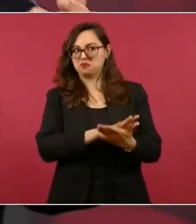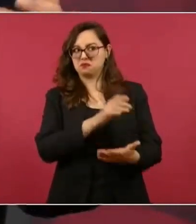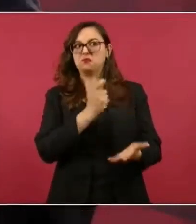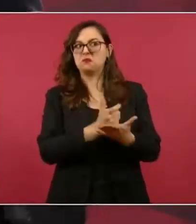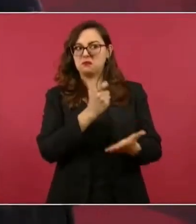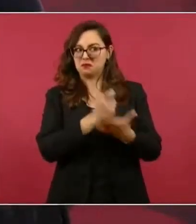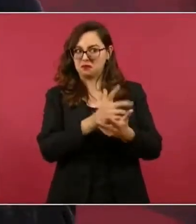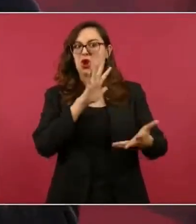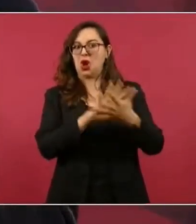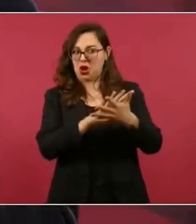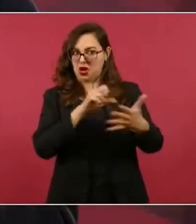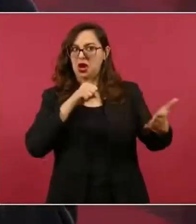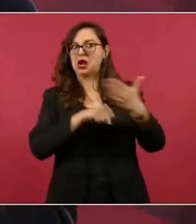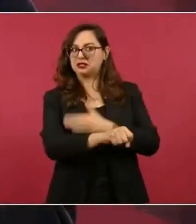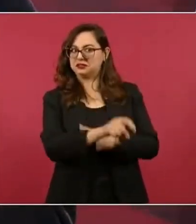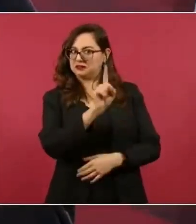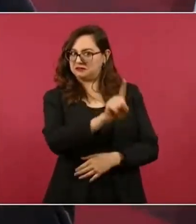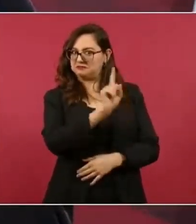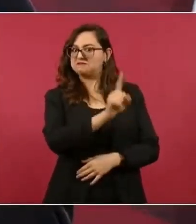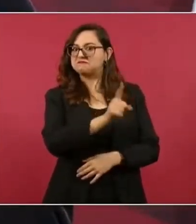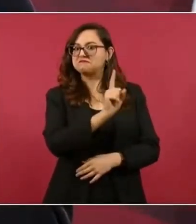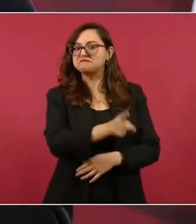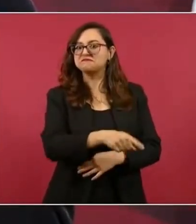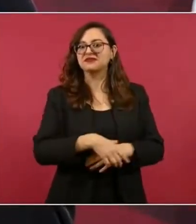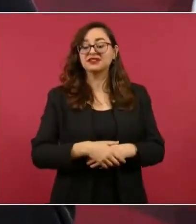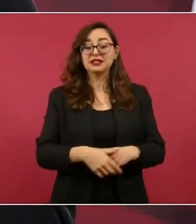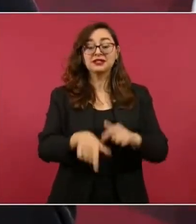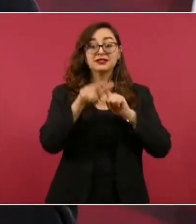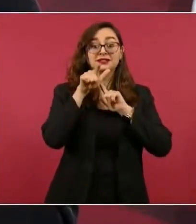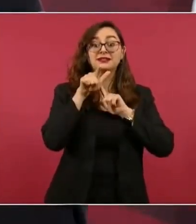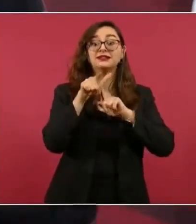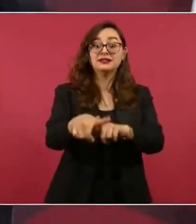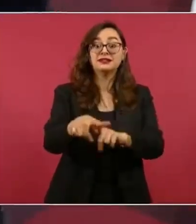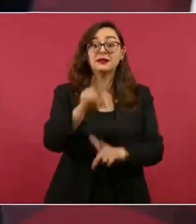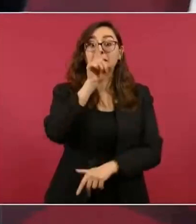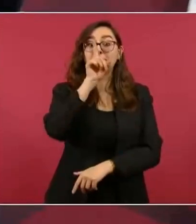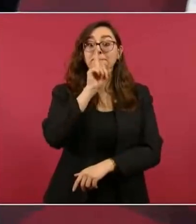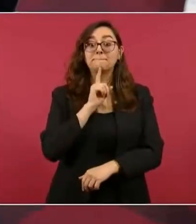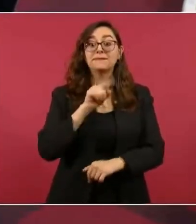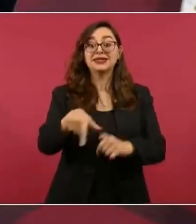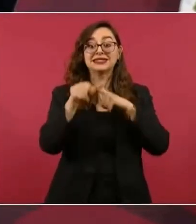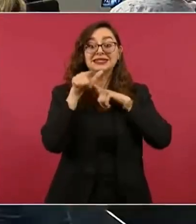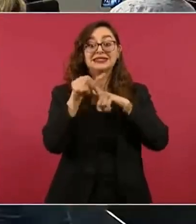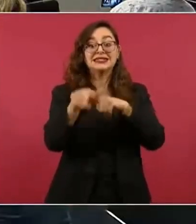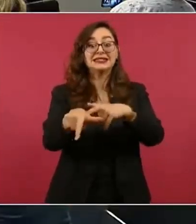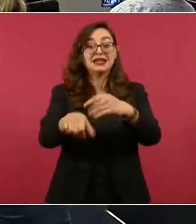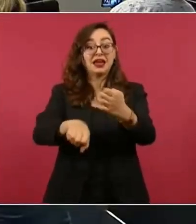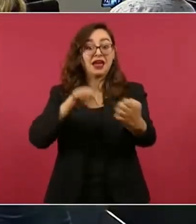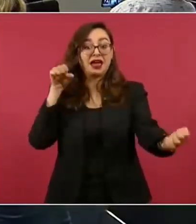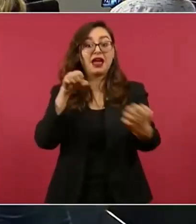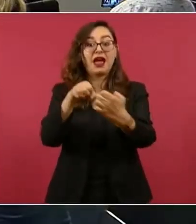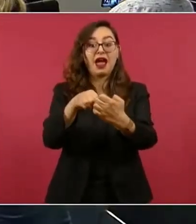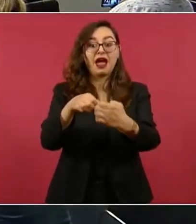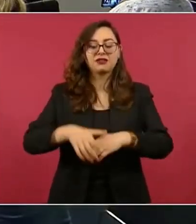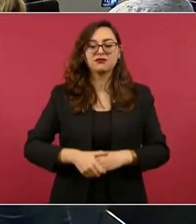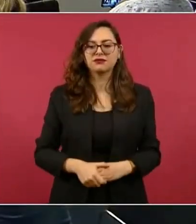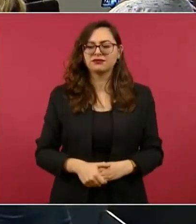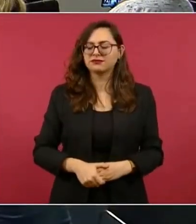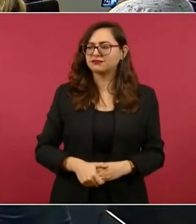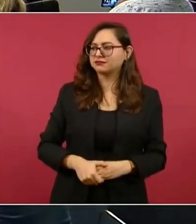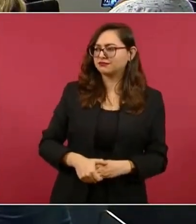Hasta que un día, que voy por allá, por la laguna, muestro el